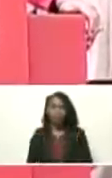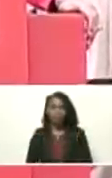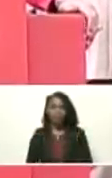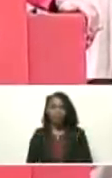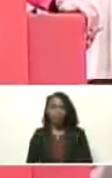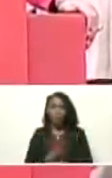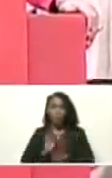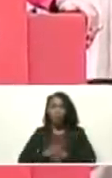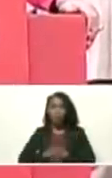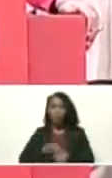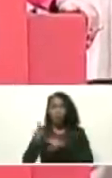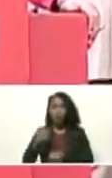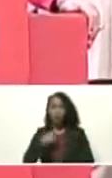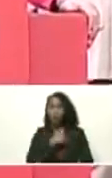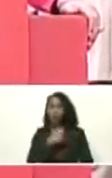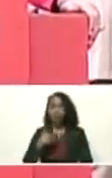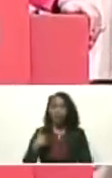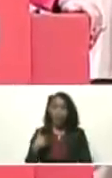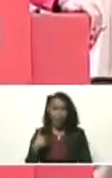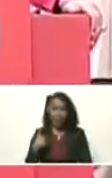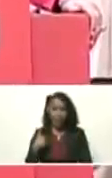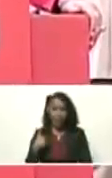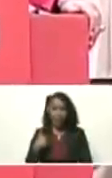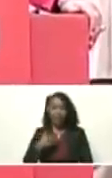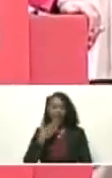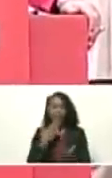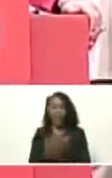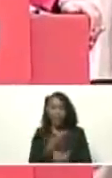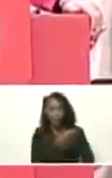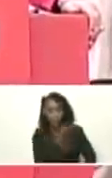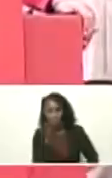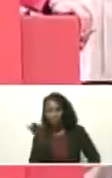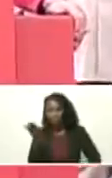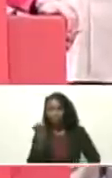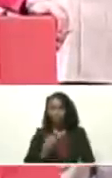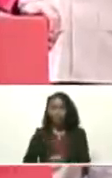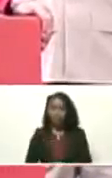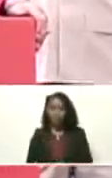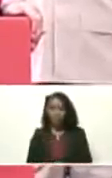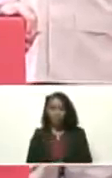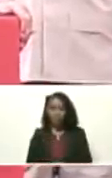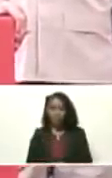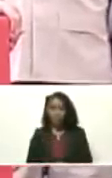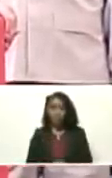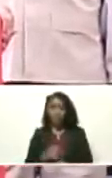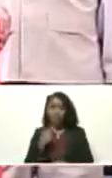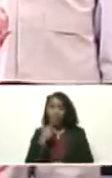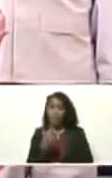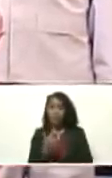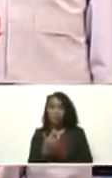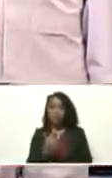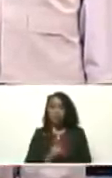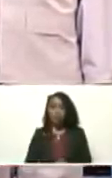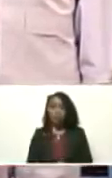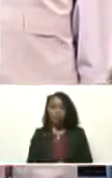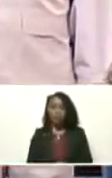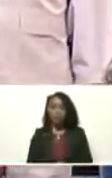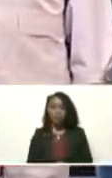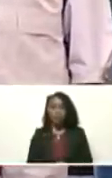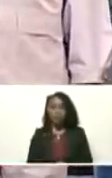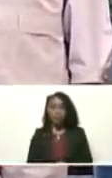Por eso yo quiero darle las gracias a todos ustedes y decirle que